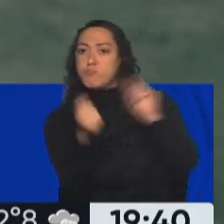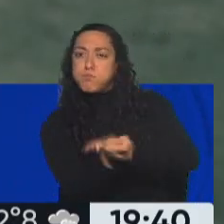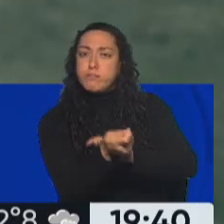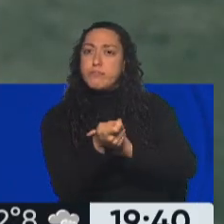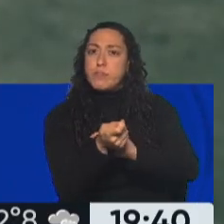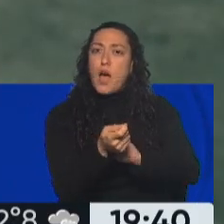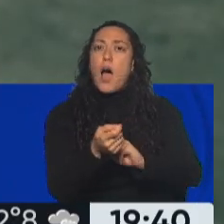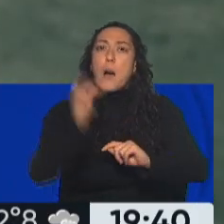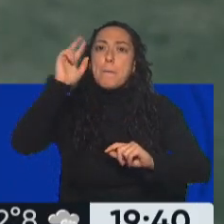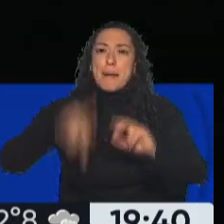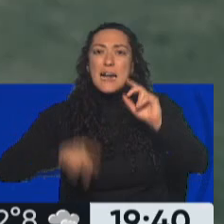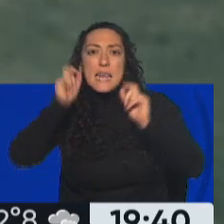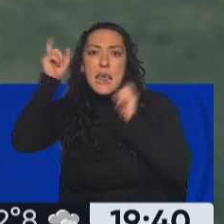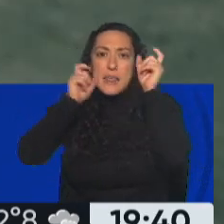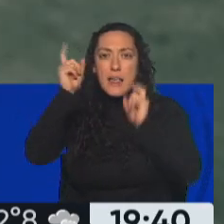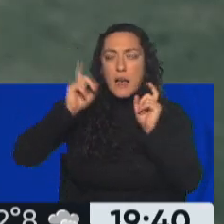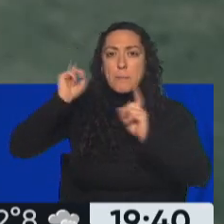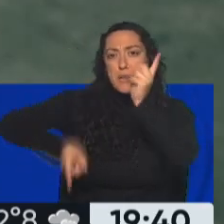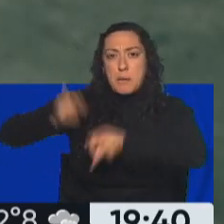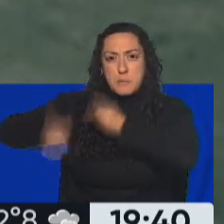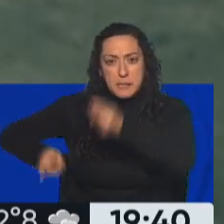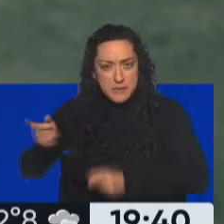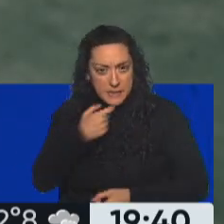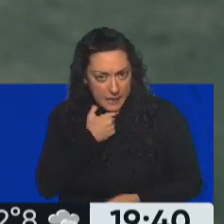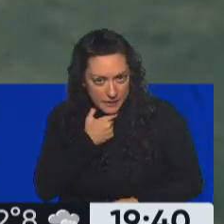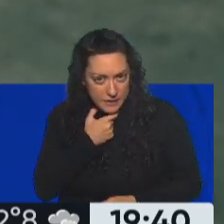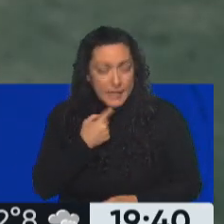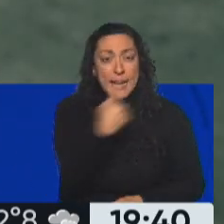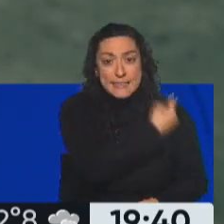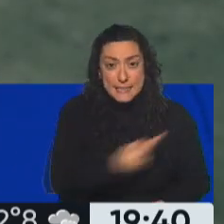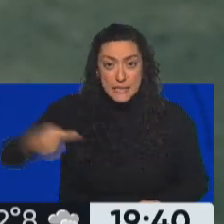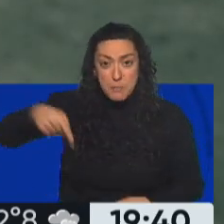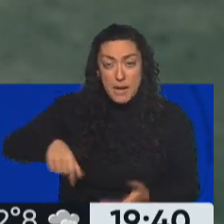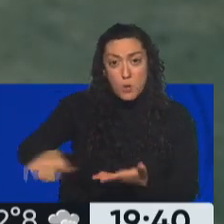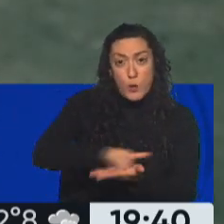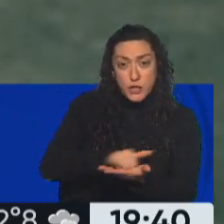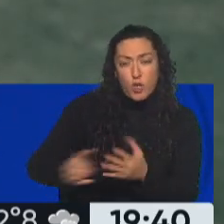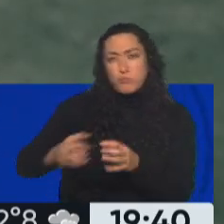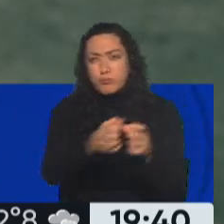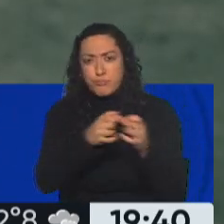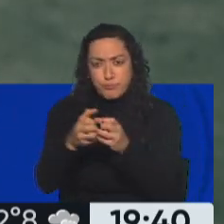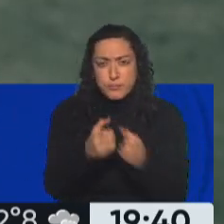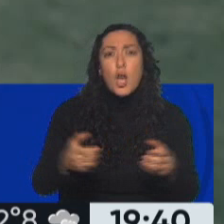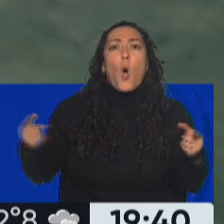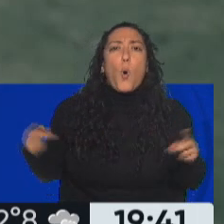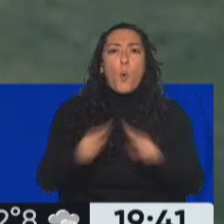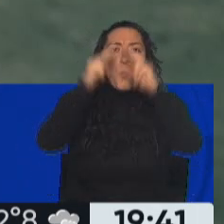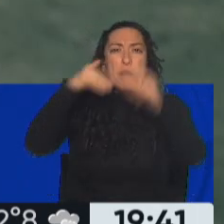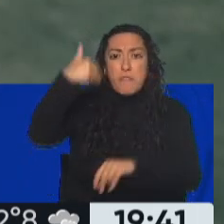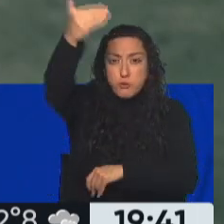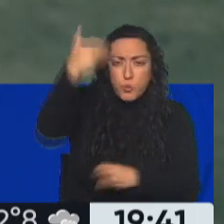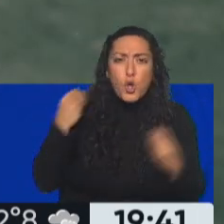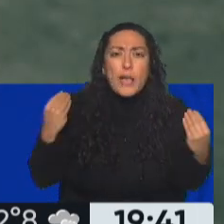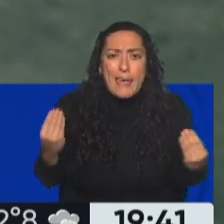una agenda ideológica a sus miembros. Lo que se está discutiendo esta semana aquí en Nueva York, en la Cumbre del Futuro, no es otra cosa que